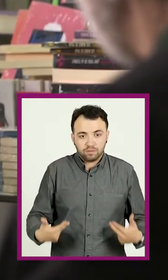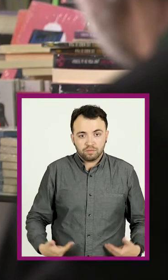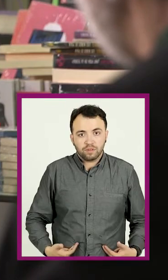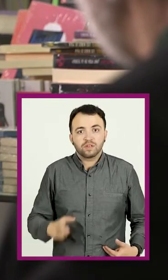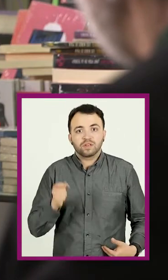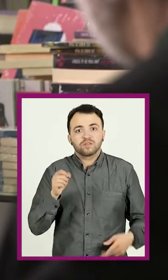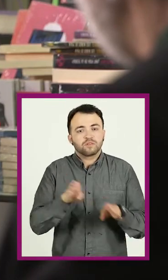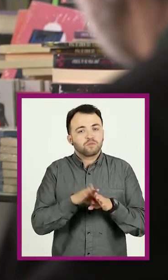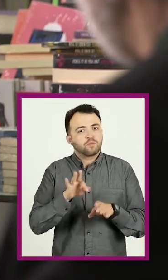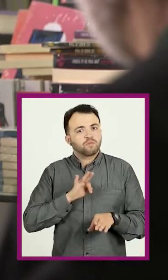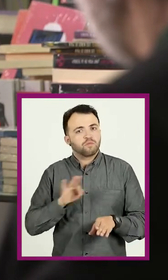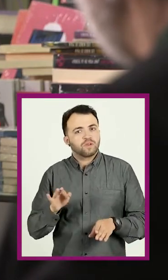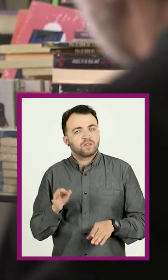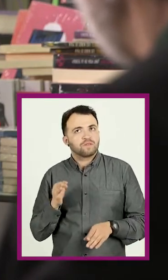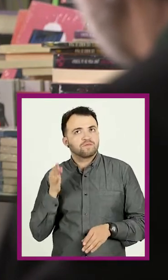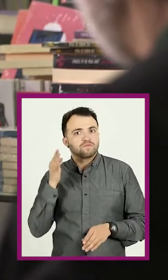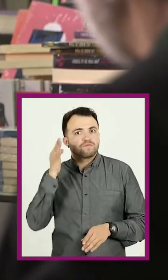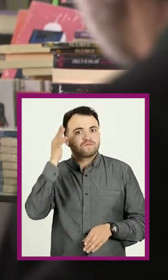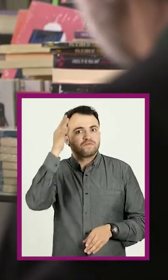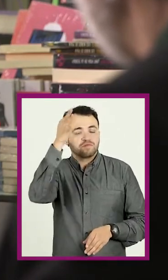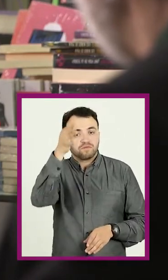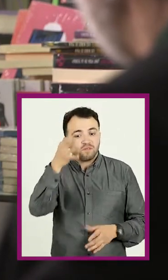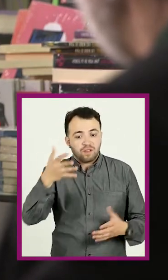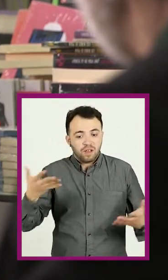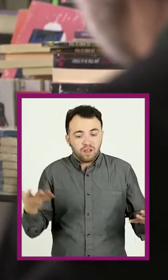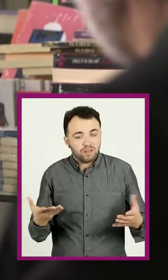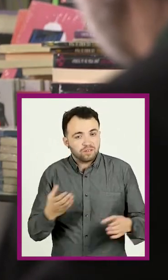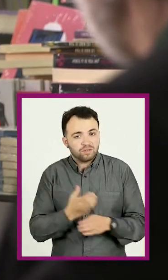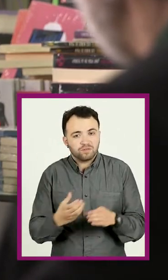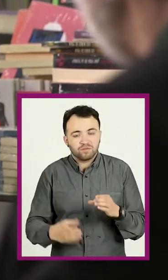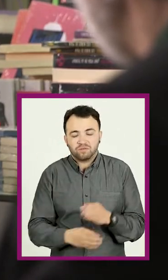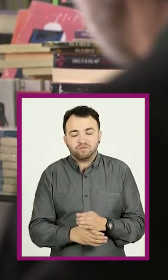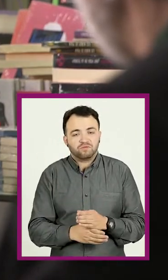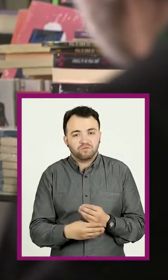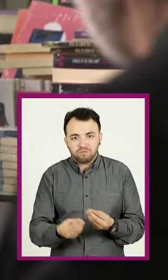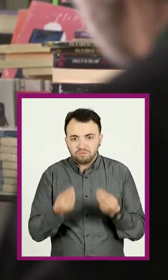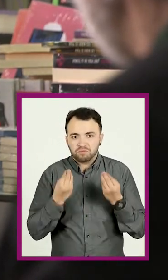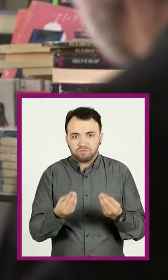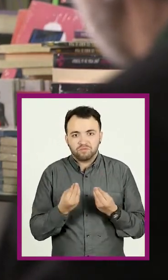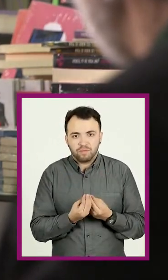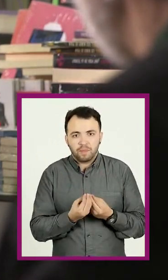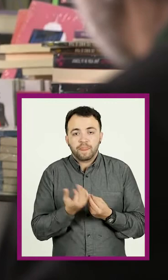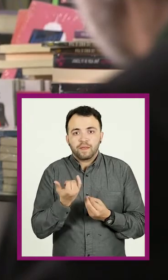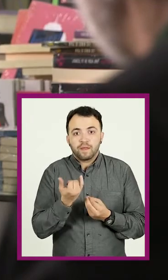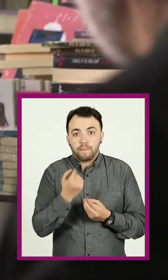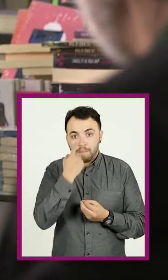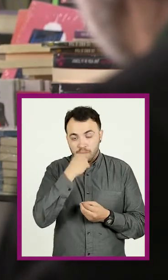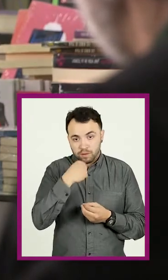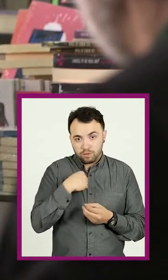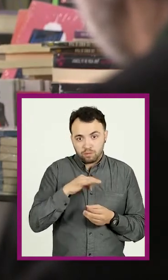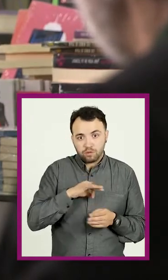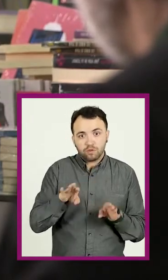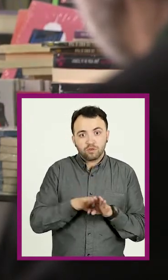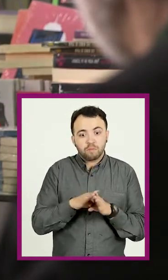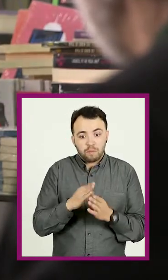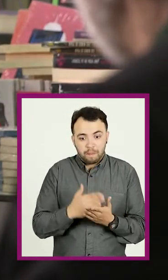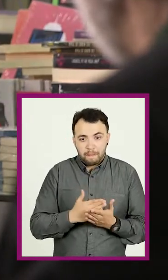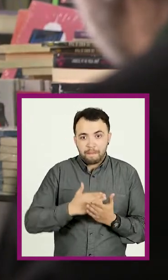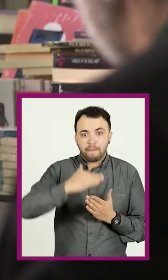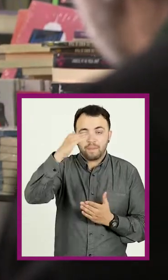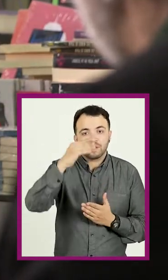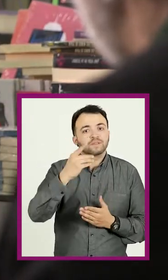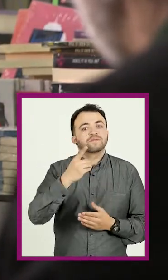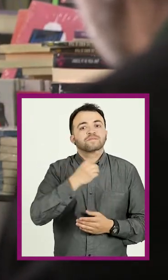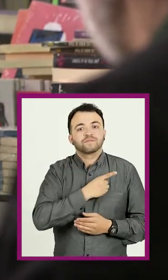finito en sus alcances, en el conocimiento, en sus acciones, y que para poder ir más allá de lo que ha logrado, necesita